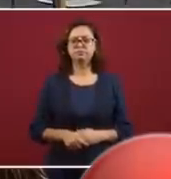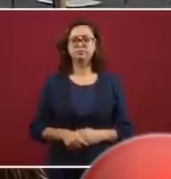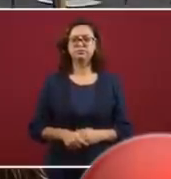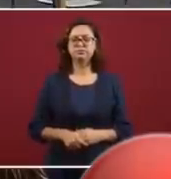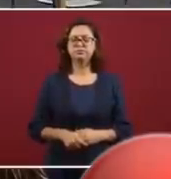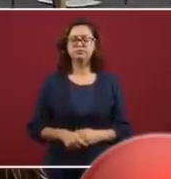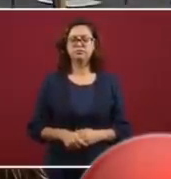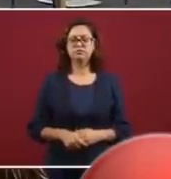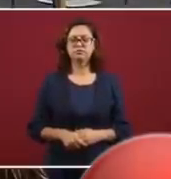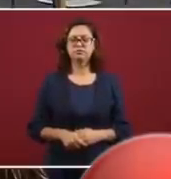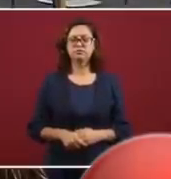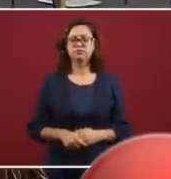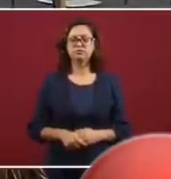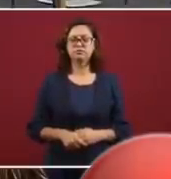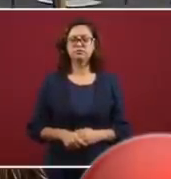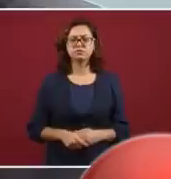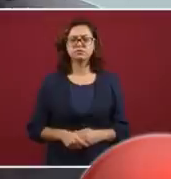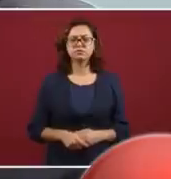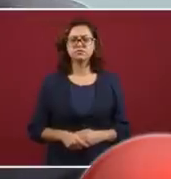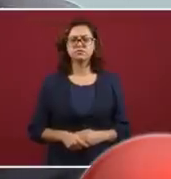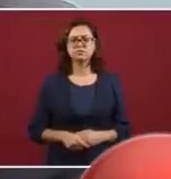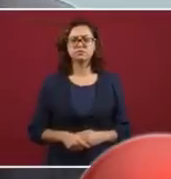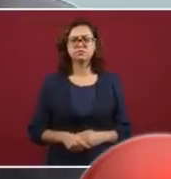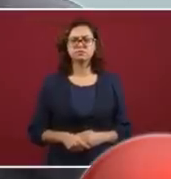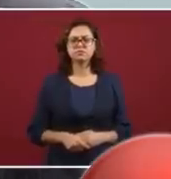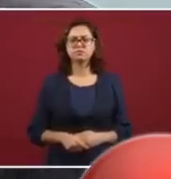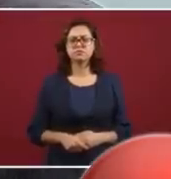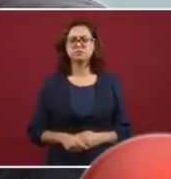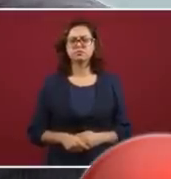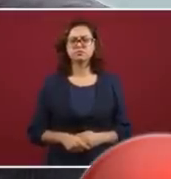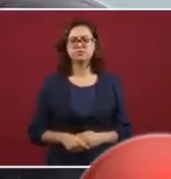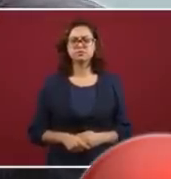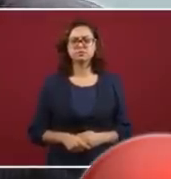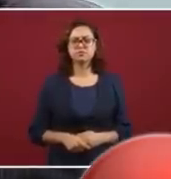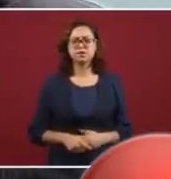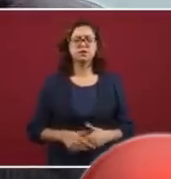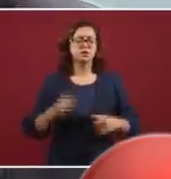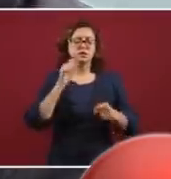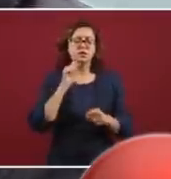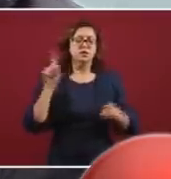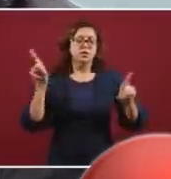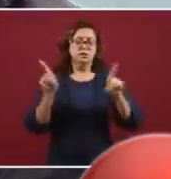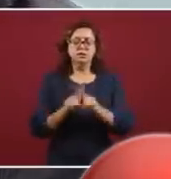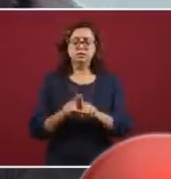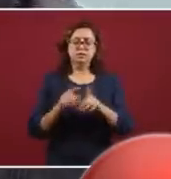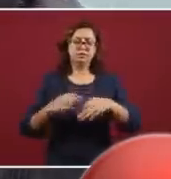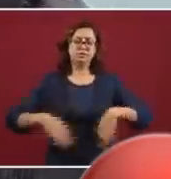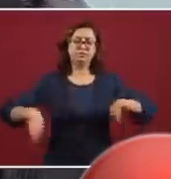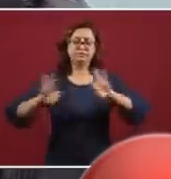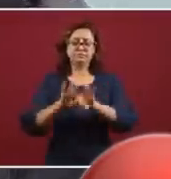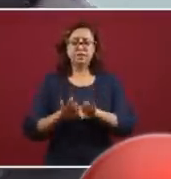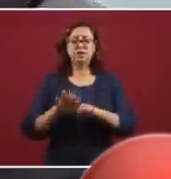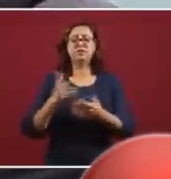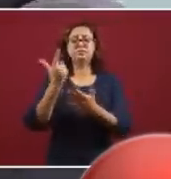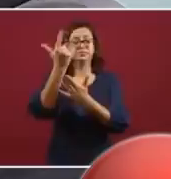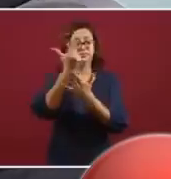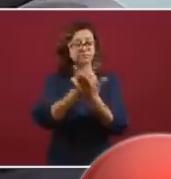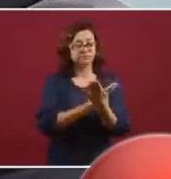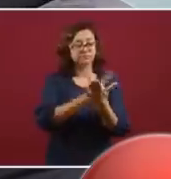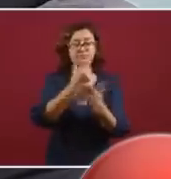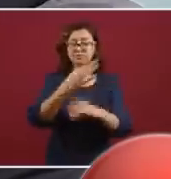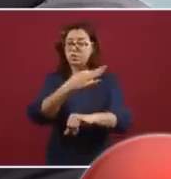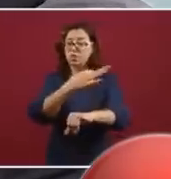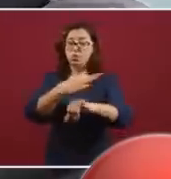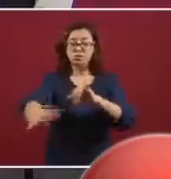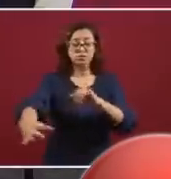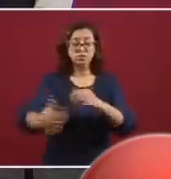También es importante porque en esta cartera ya es la última etapa de cobro, después de que ya pasaron las auditorías, todas las acciones del